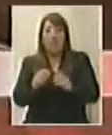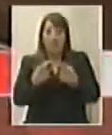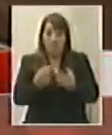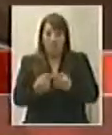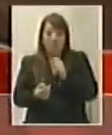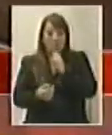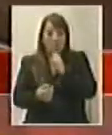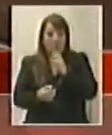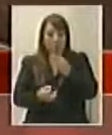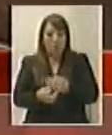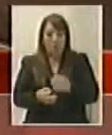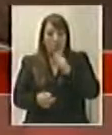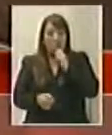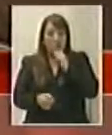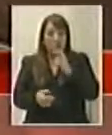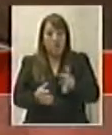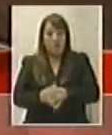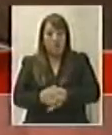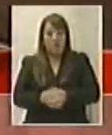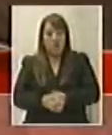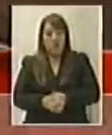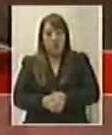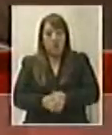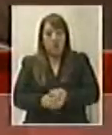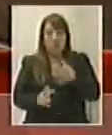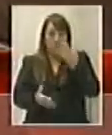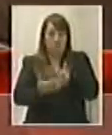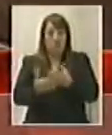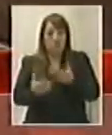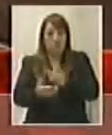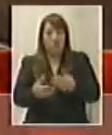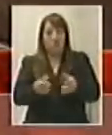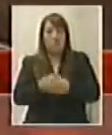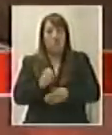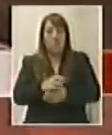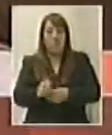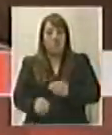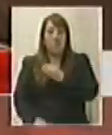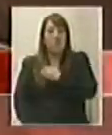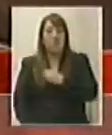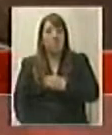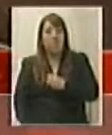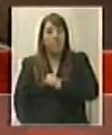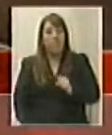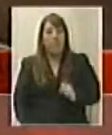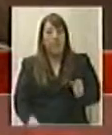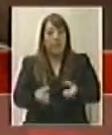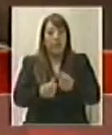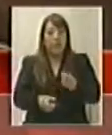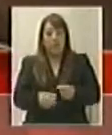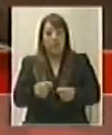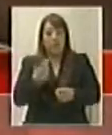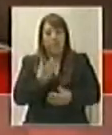reunión privada prácticamente y secreta frente al presidente del Consejo de Ministros. Señores congresistas,